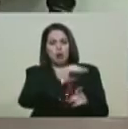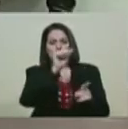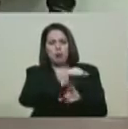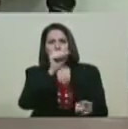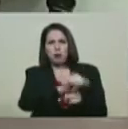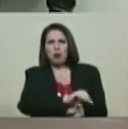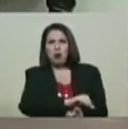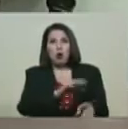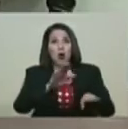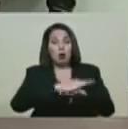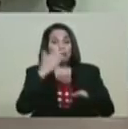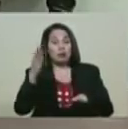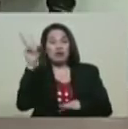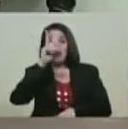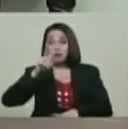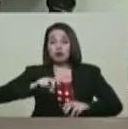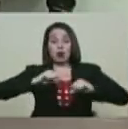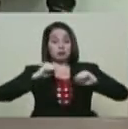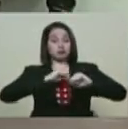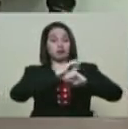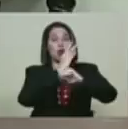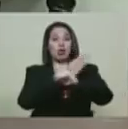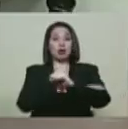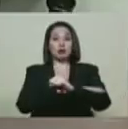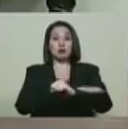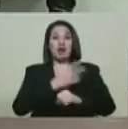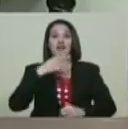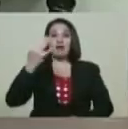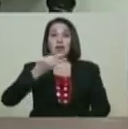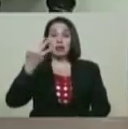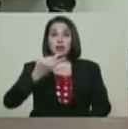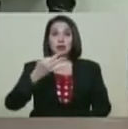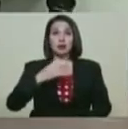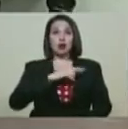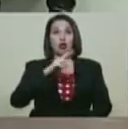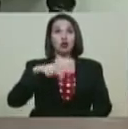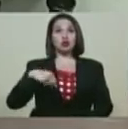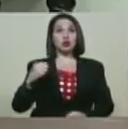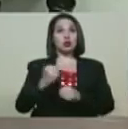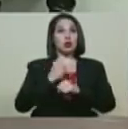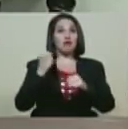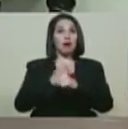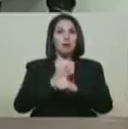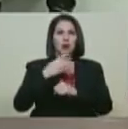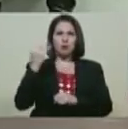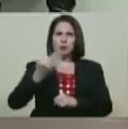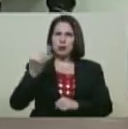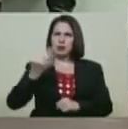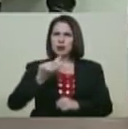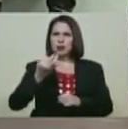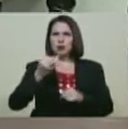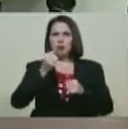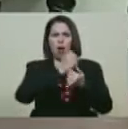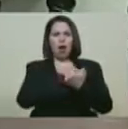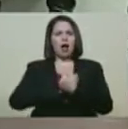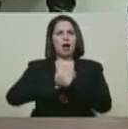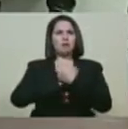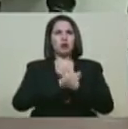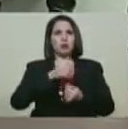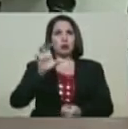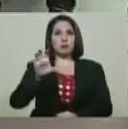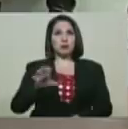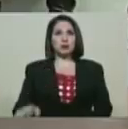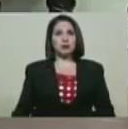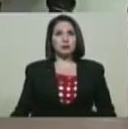porque Venezuela tiene una verdad muy poderosa, muy grande, porque nosotros trabajamos con verdadero amor por nuestra patria,